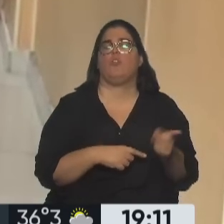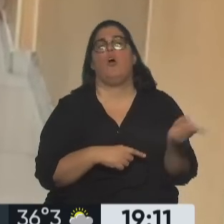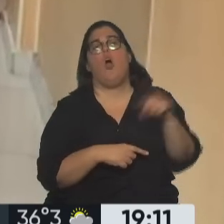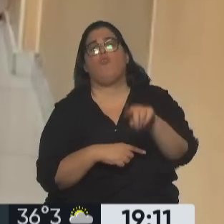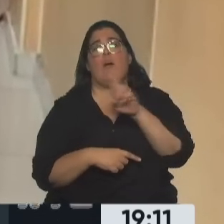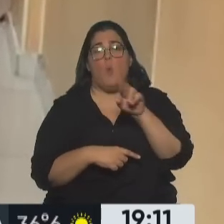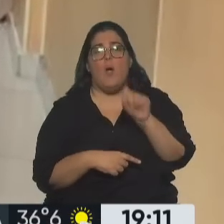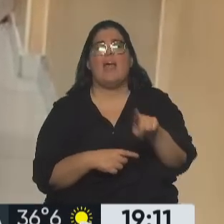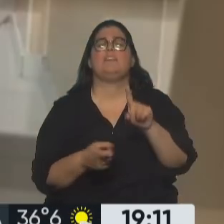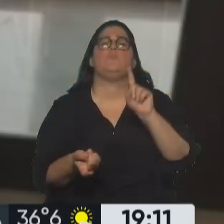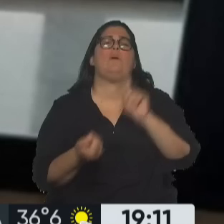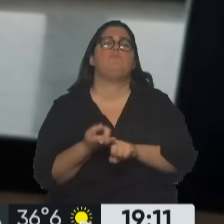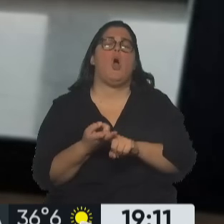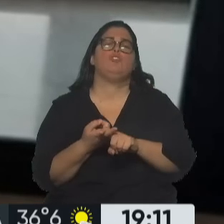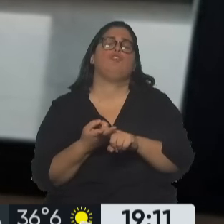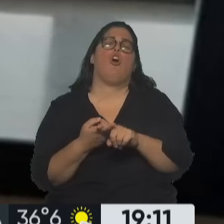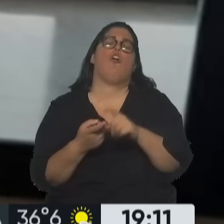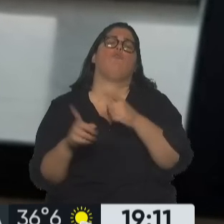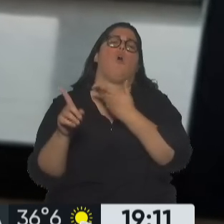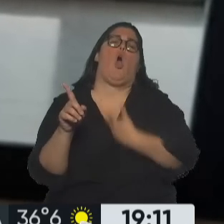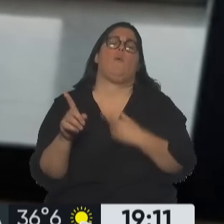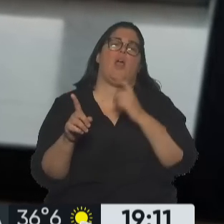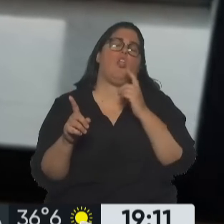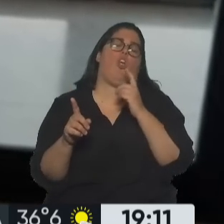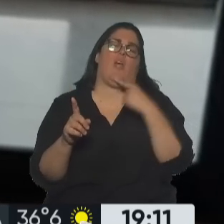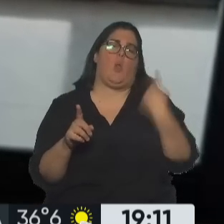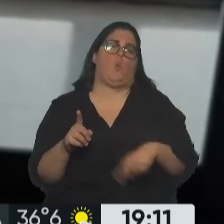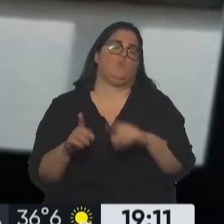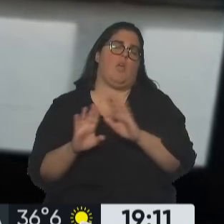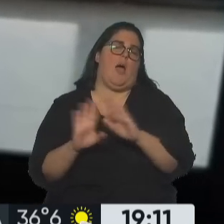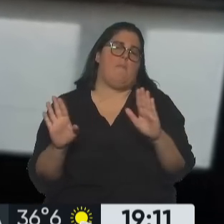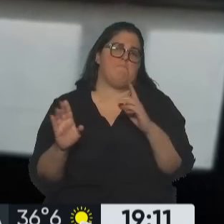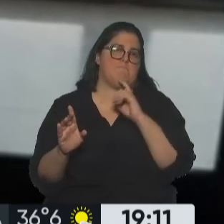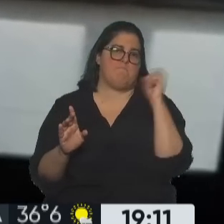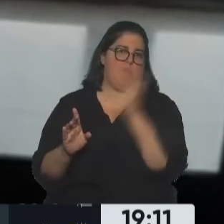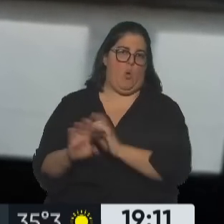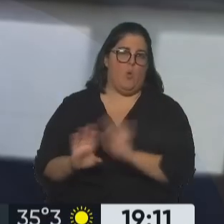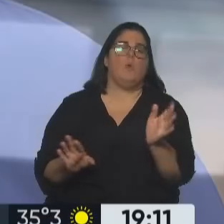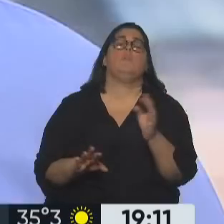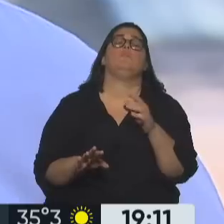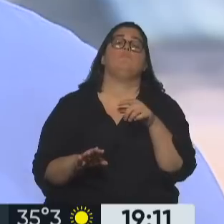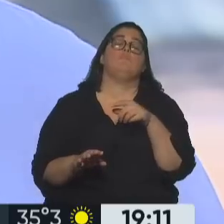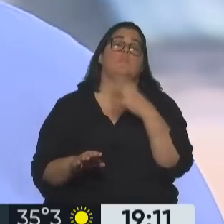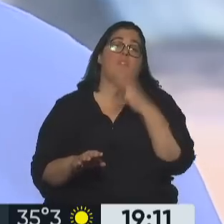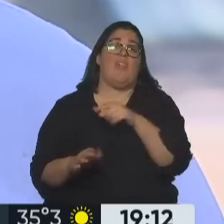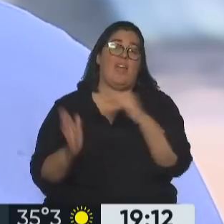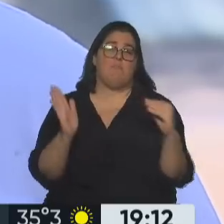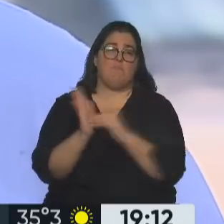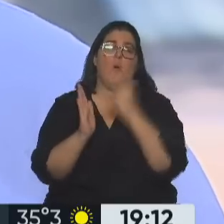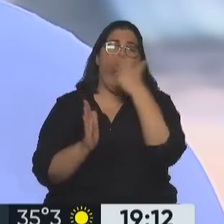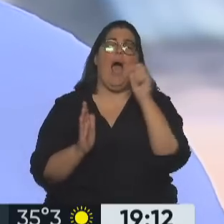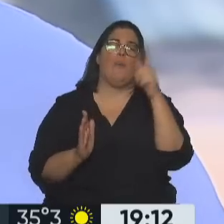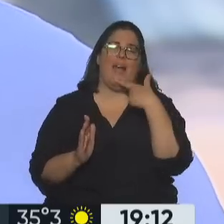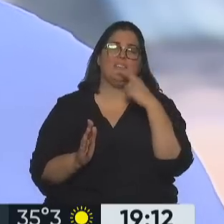vinieron solas porque acá lo que me parece más grave que fue lo que se estableció en el habeas Corpus es que ese mismo día